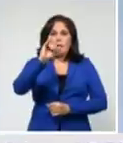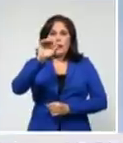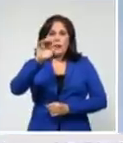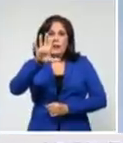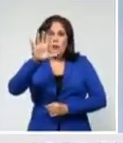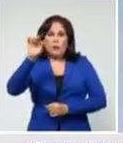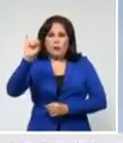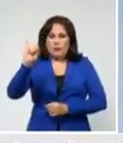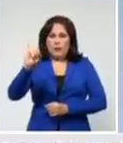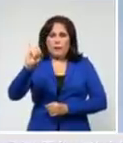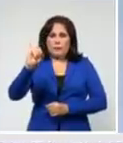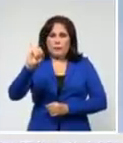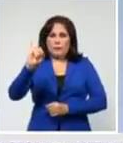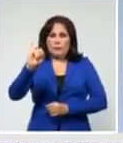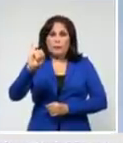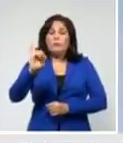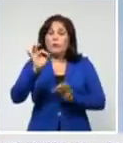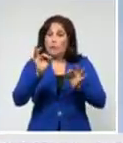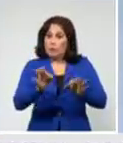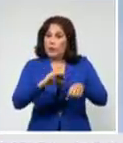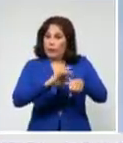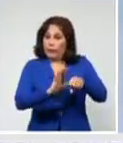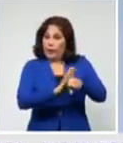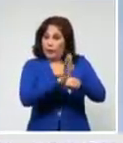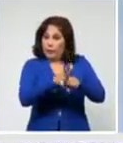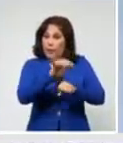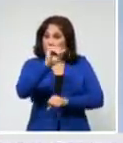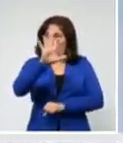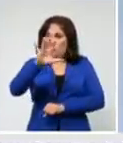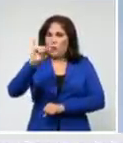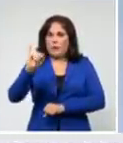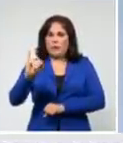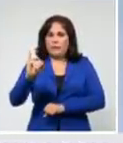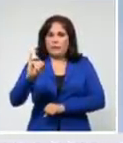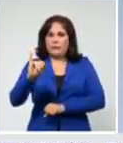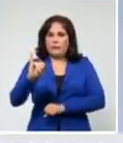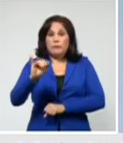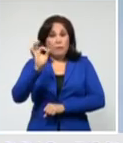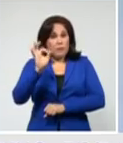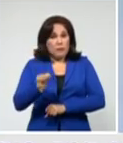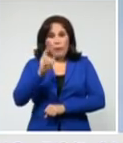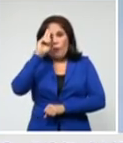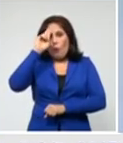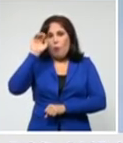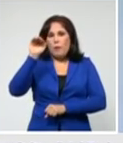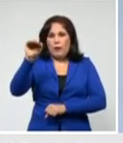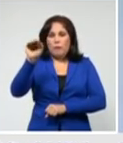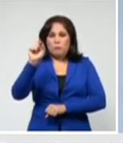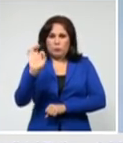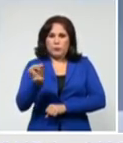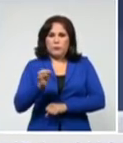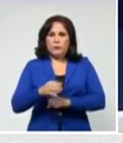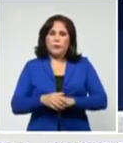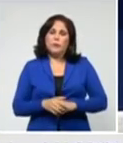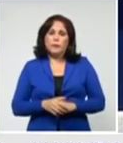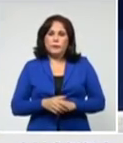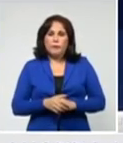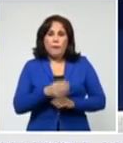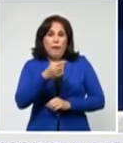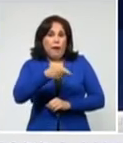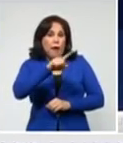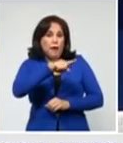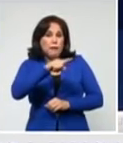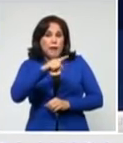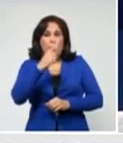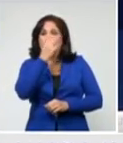656. Estamos hablando de los casos activos, pacientes confirmados que se encuentran hospitalizados. Ayer se procesaron